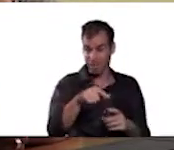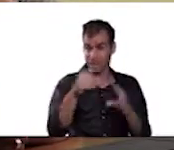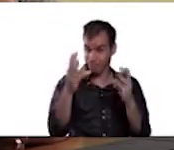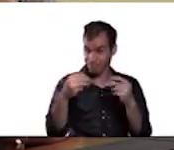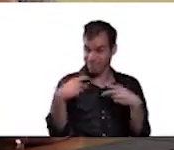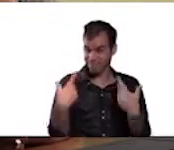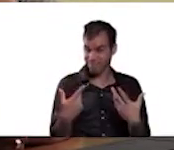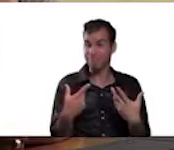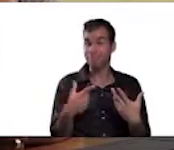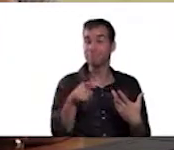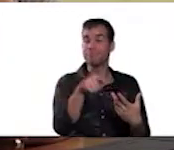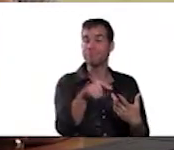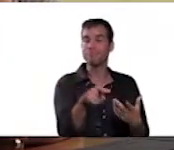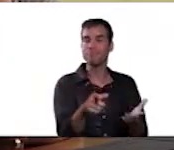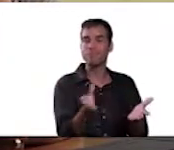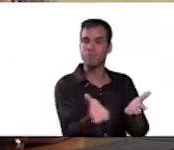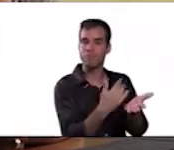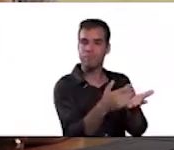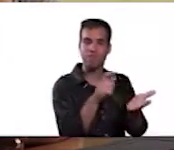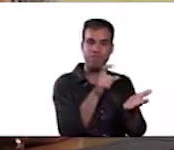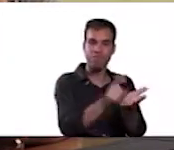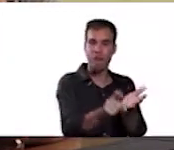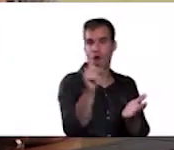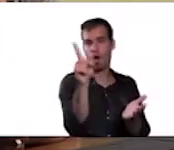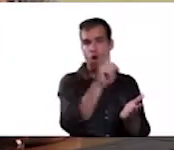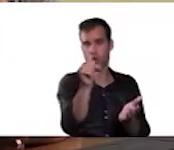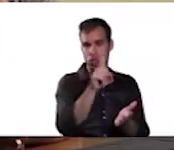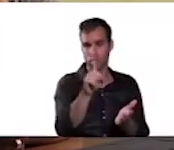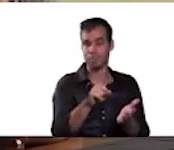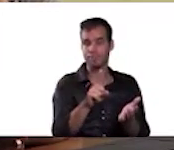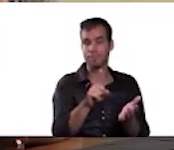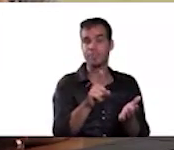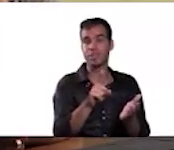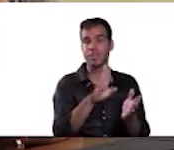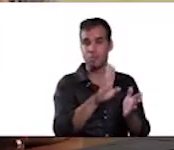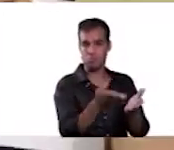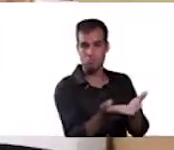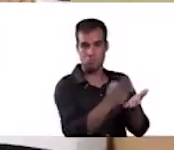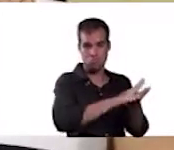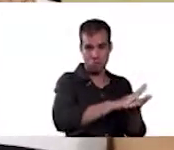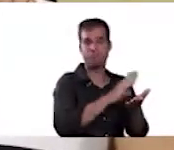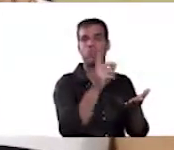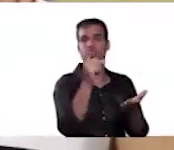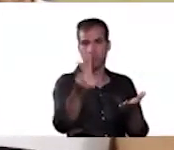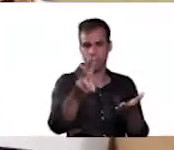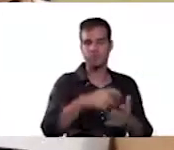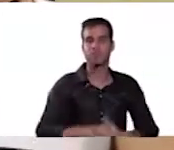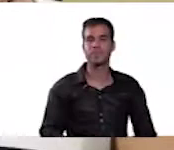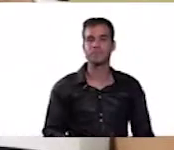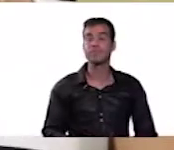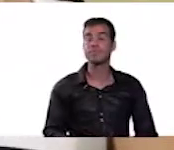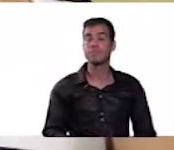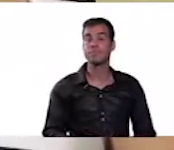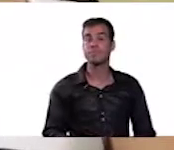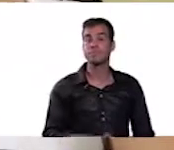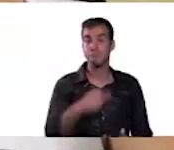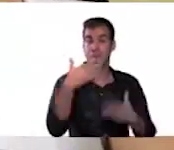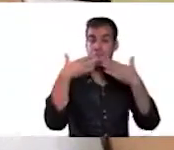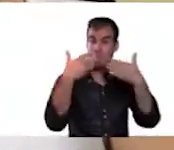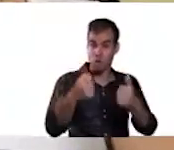van a encontrar al final de la página 11 y continúa en la página 12. Para perfeccionar esto